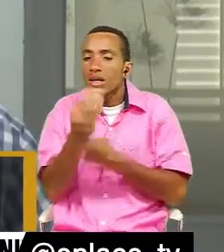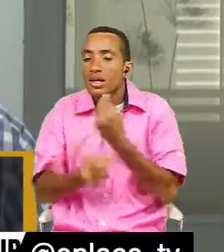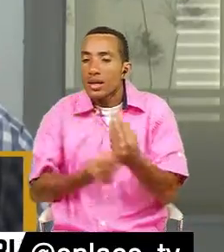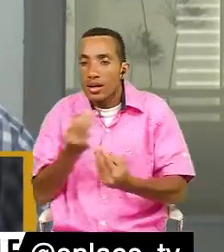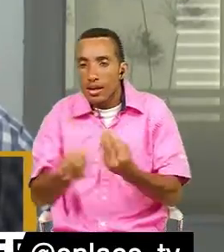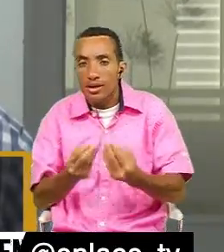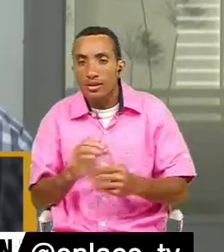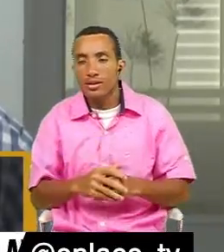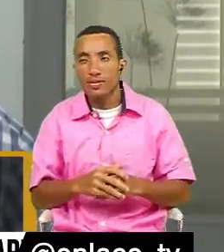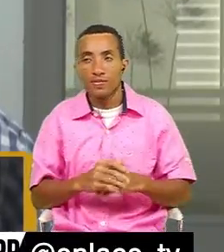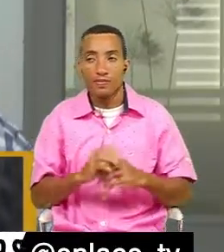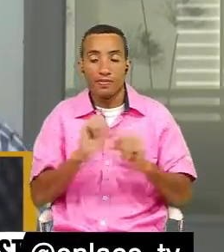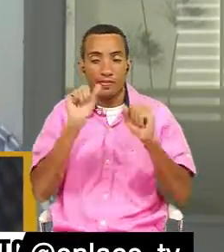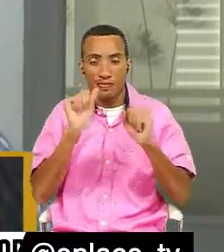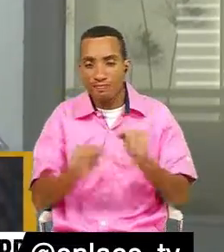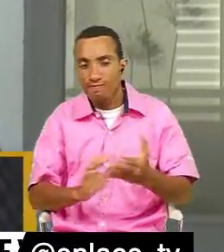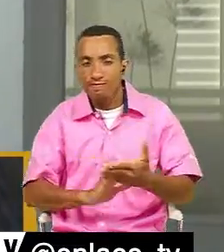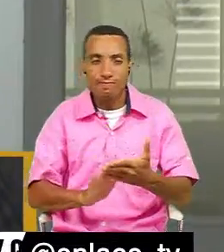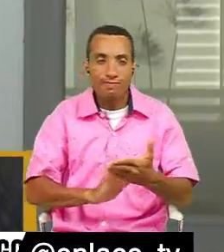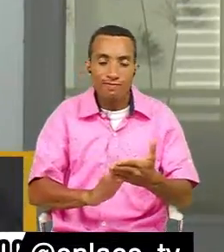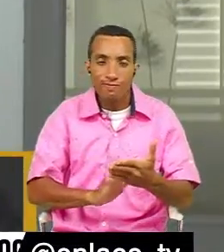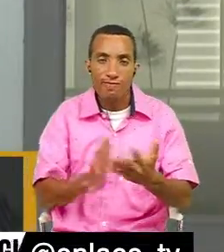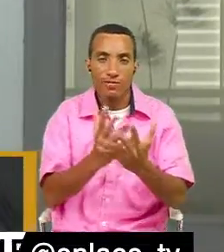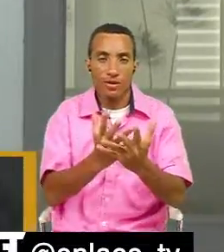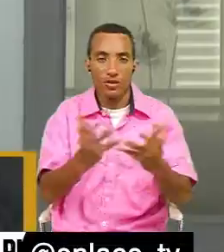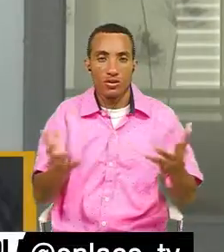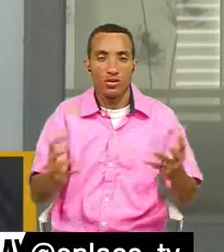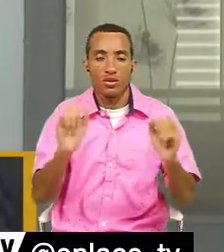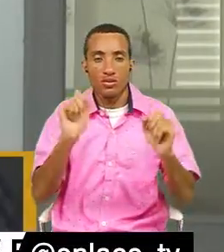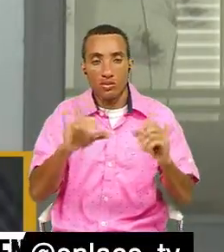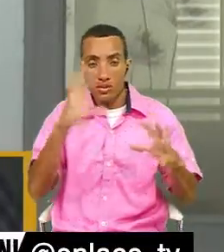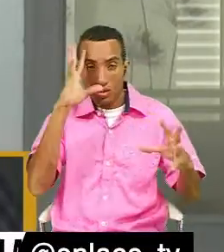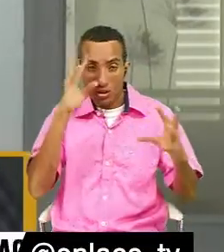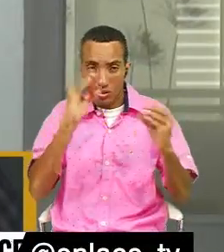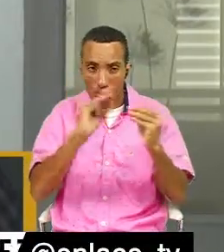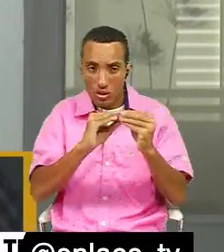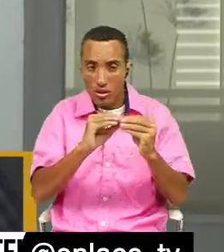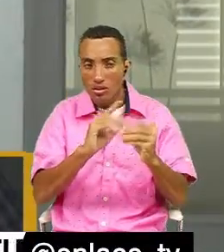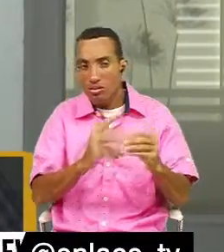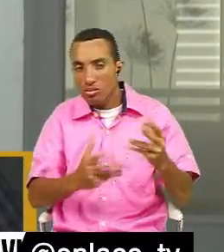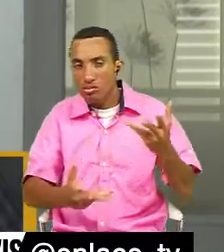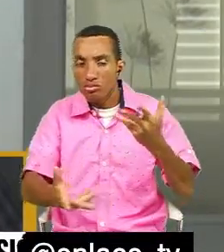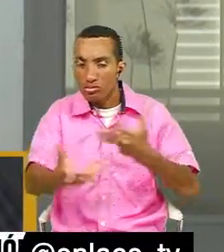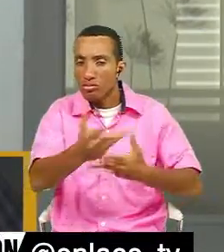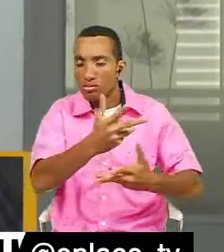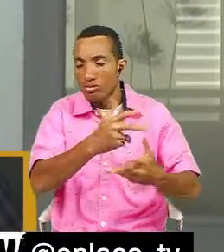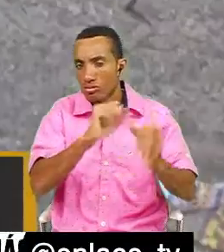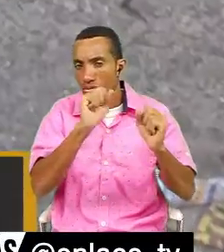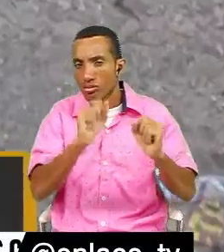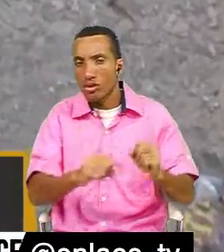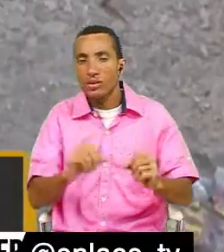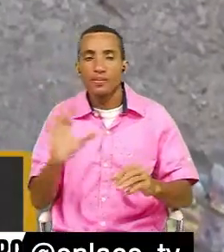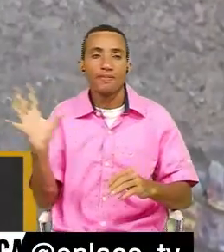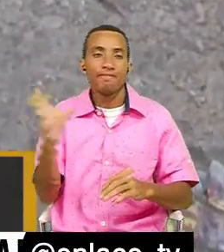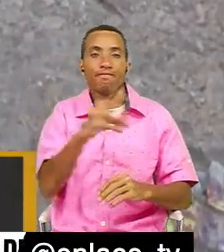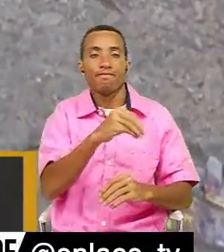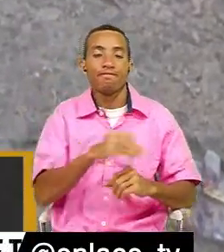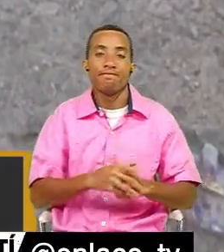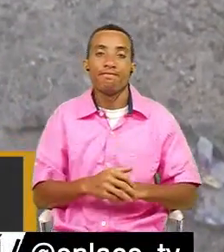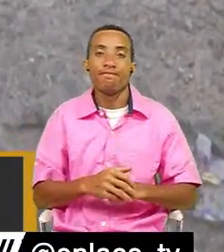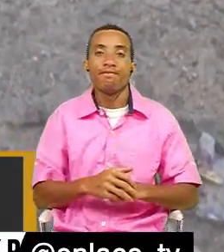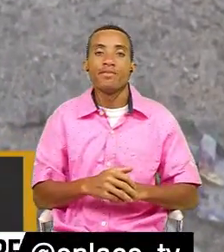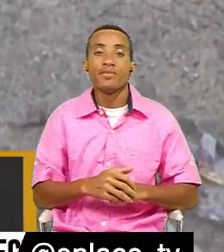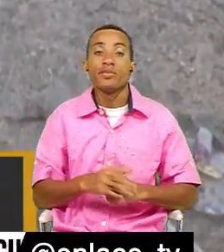para tratar de solucionar las cosas y hacer unos acuerdos mínimos de convivencia entre todos los actores de la vía. Ellos aseguran que son